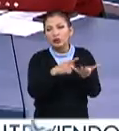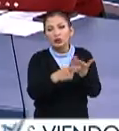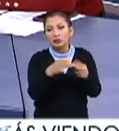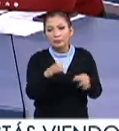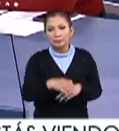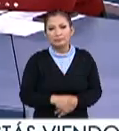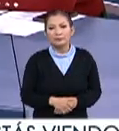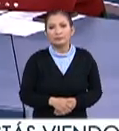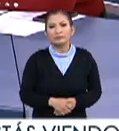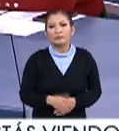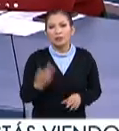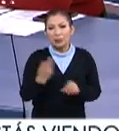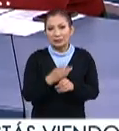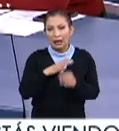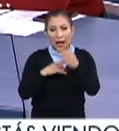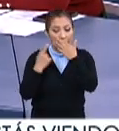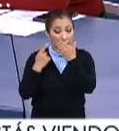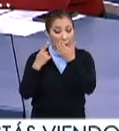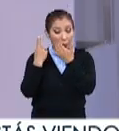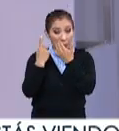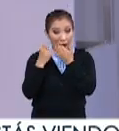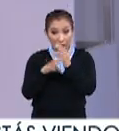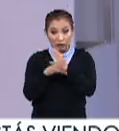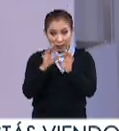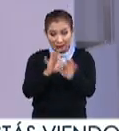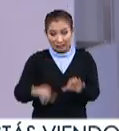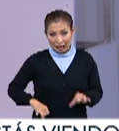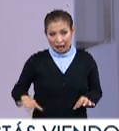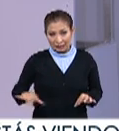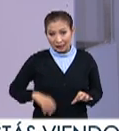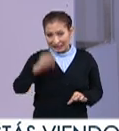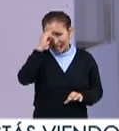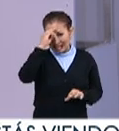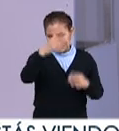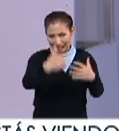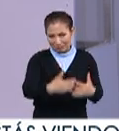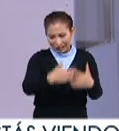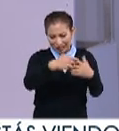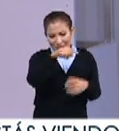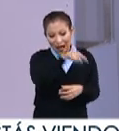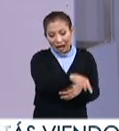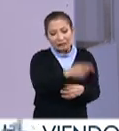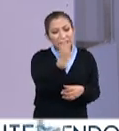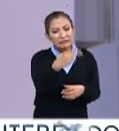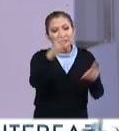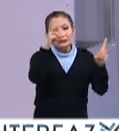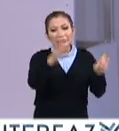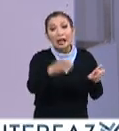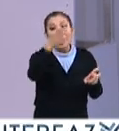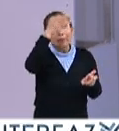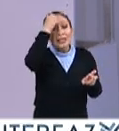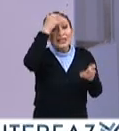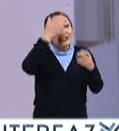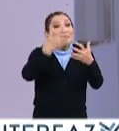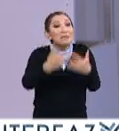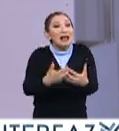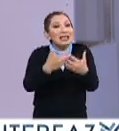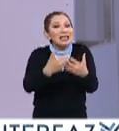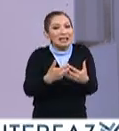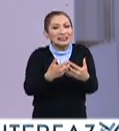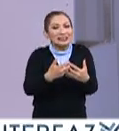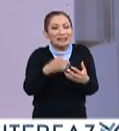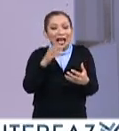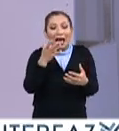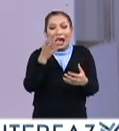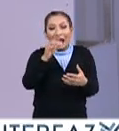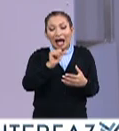estás trabajando. Sí, lo que pasa es que hay una tendencia muy interesante ahora de la inteligencia artificial que se llama el aprendizaje de máquinas, lo que le llaman el